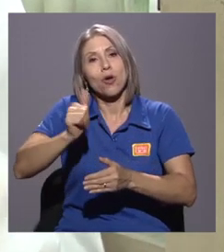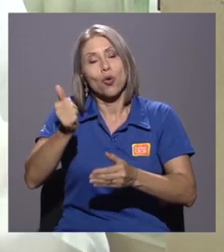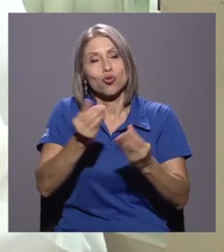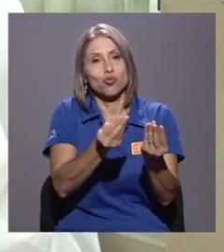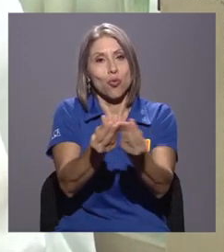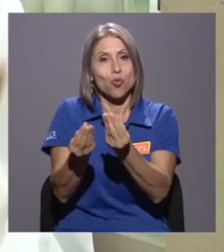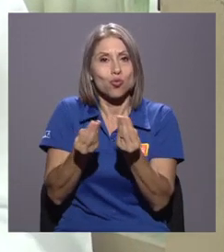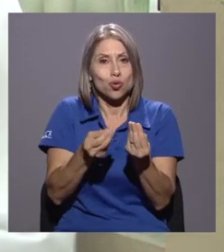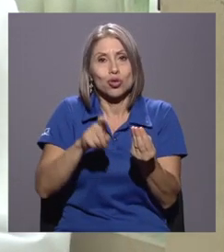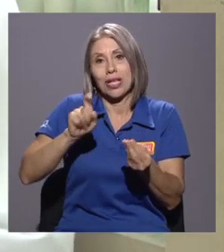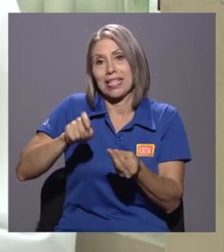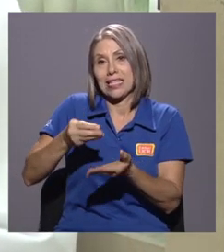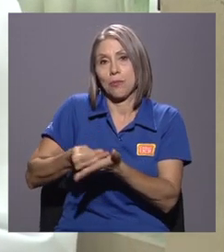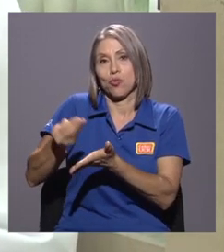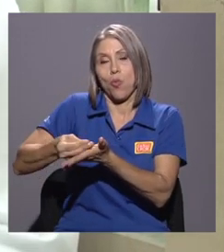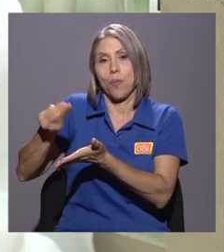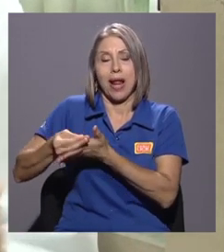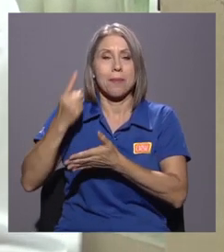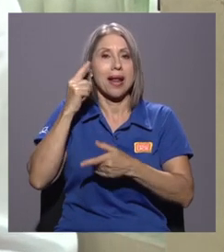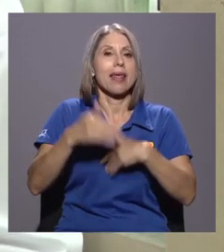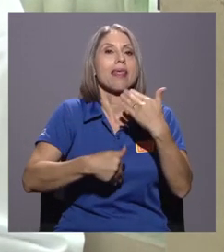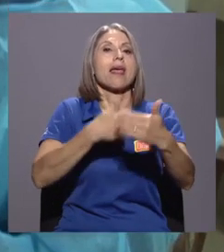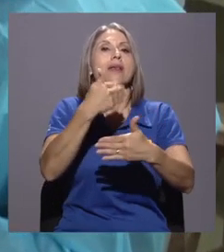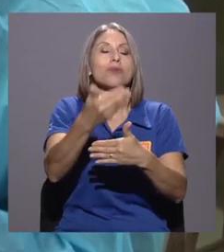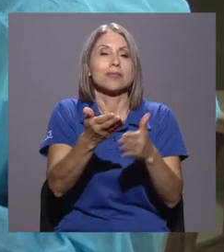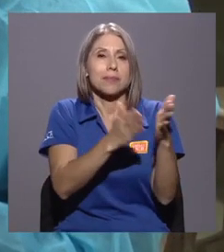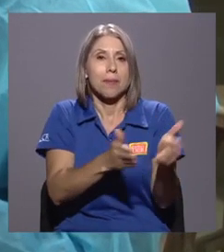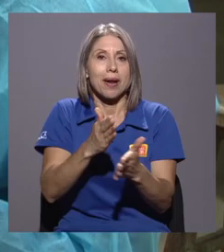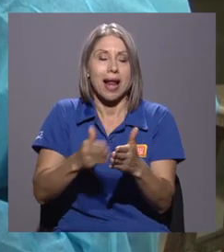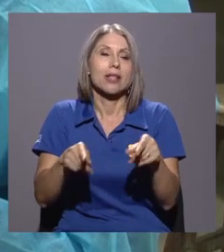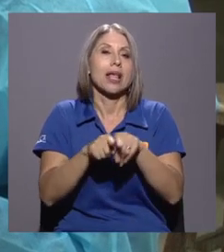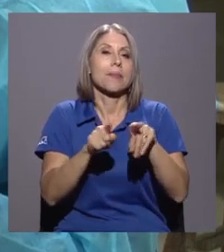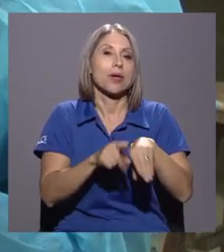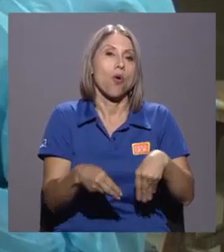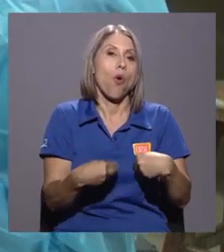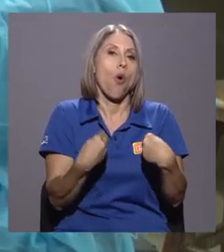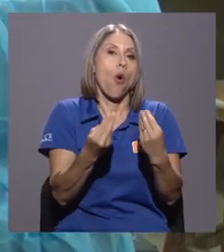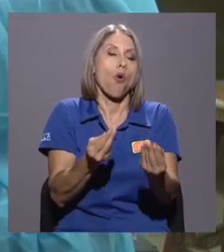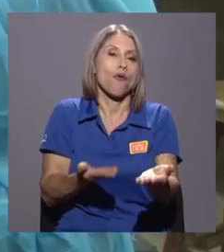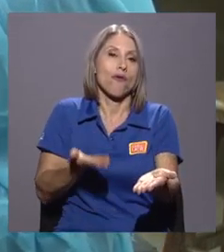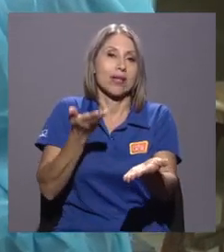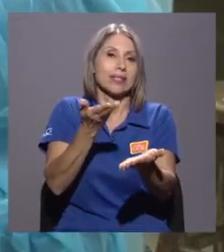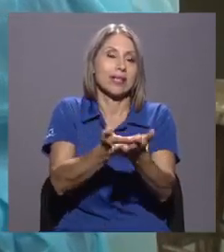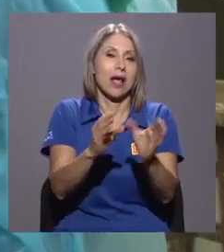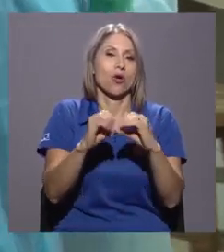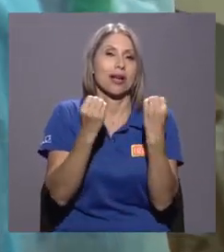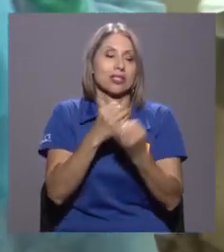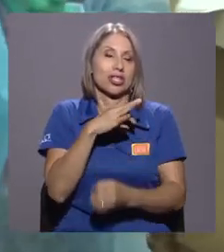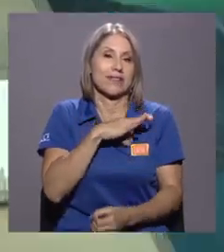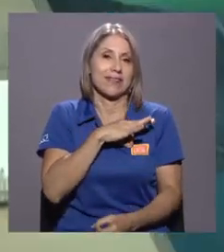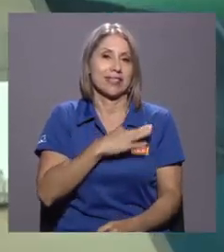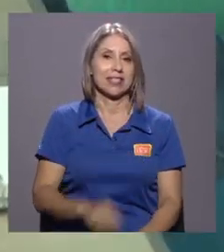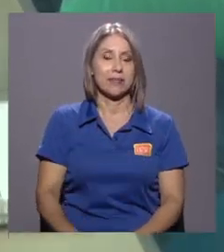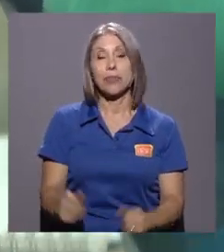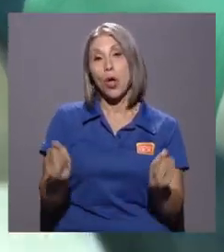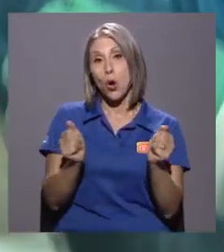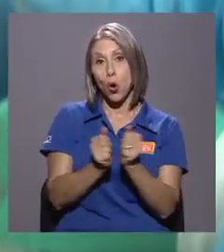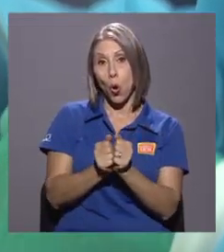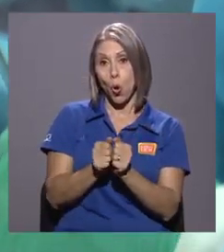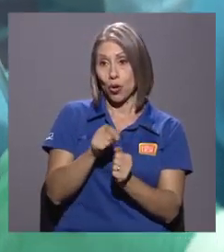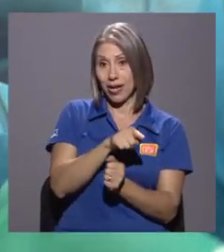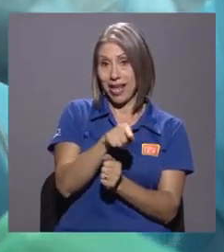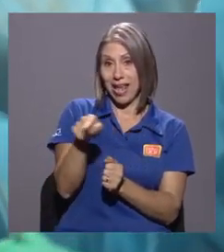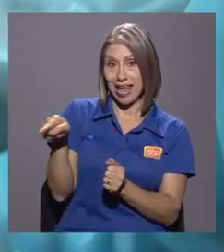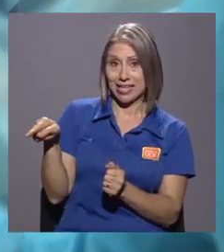demás para poder prepararlos y ofrecerlos a organizaciones de beneficencia. Con las colaboraciones económicas que